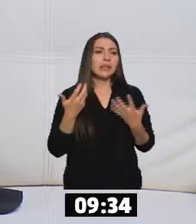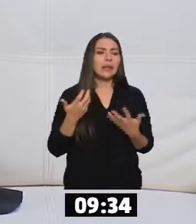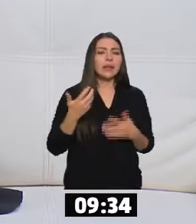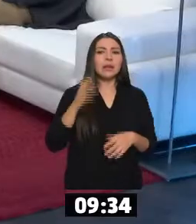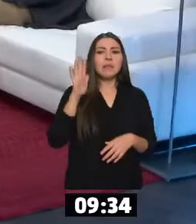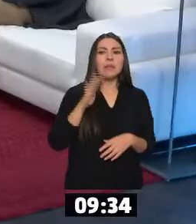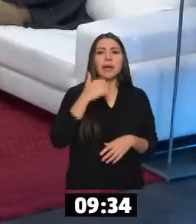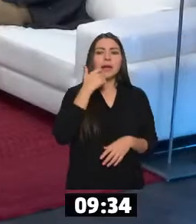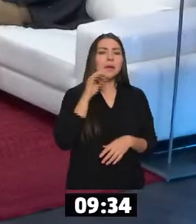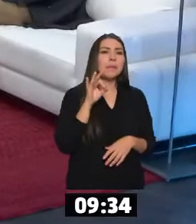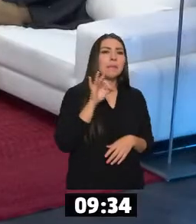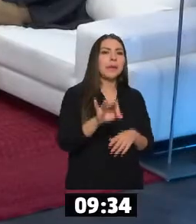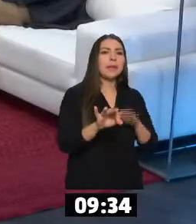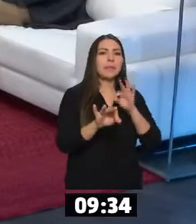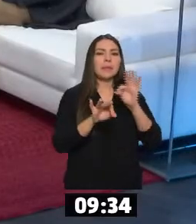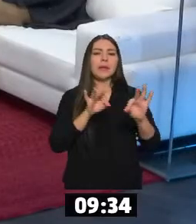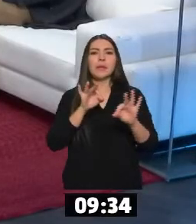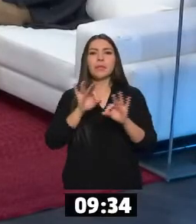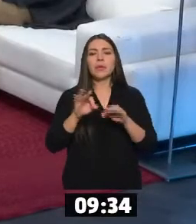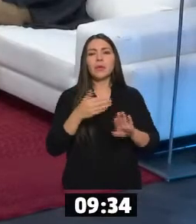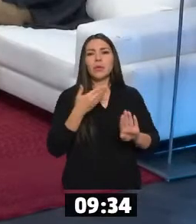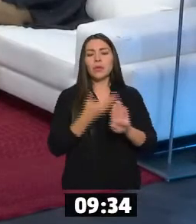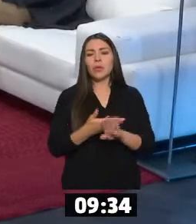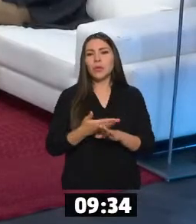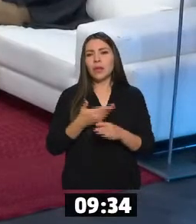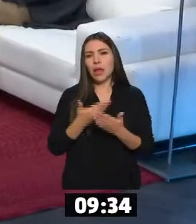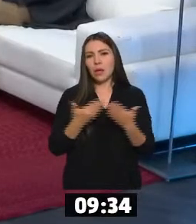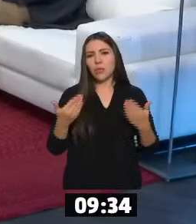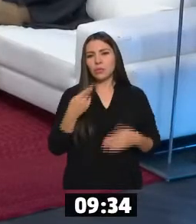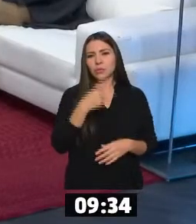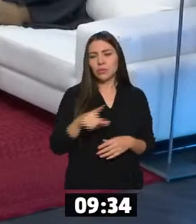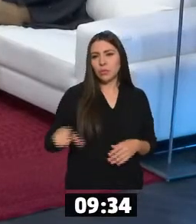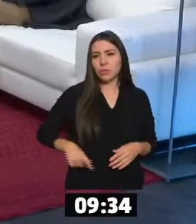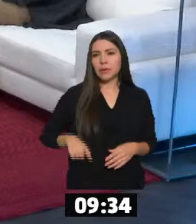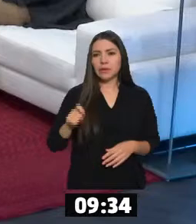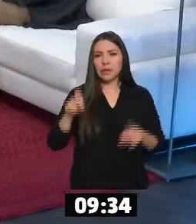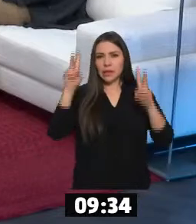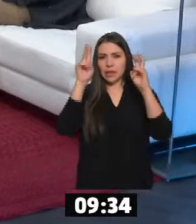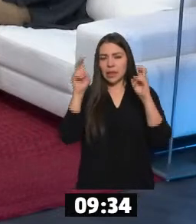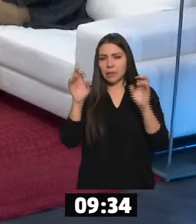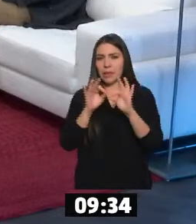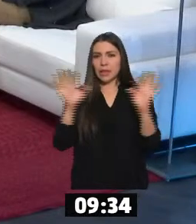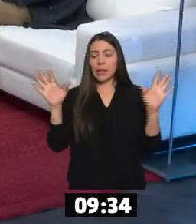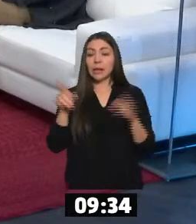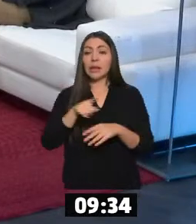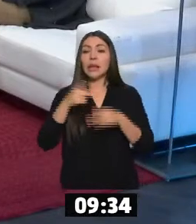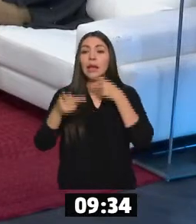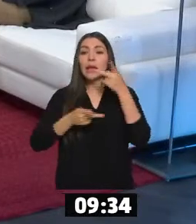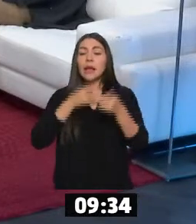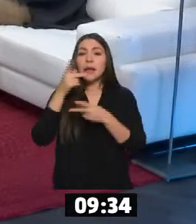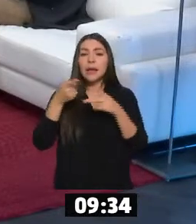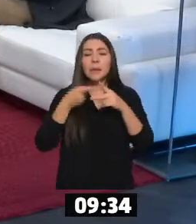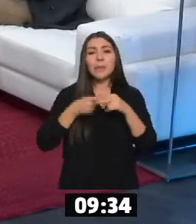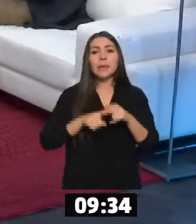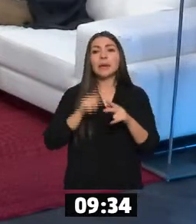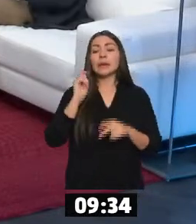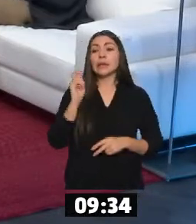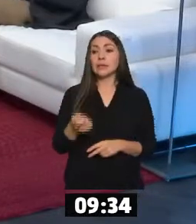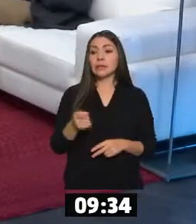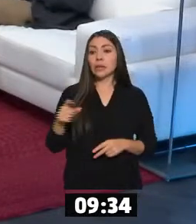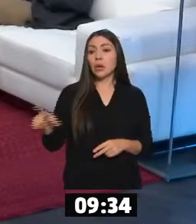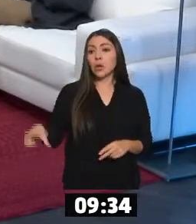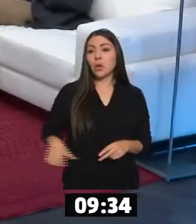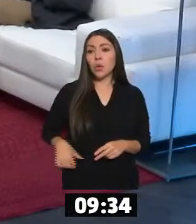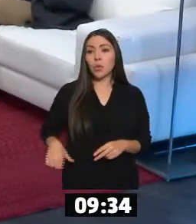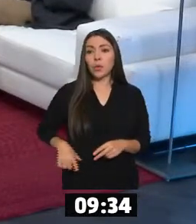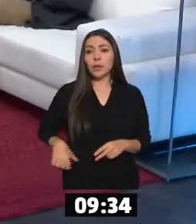el gobierno actual, de un tema que es muy delicado. Han empezado a hablar de que el gobierno